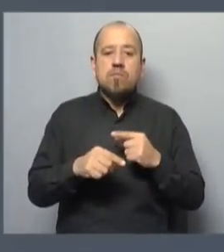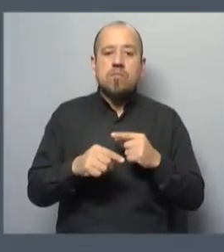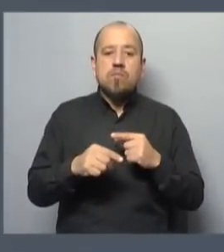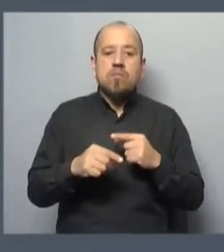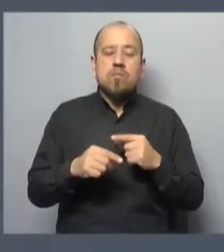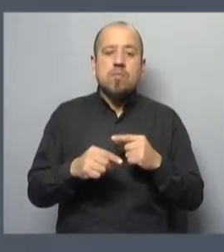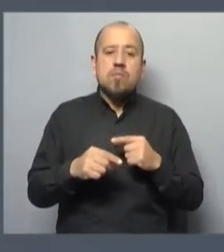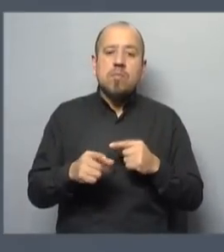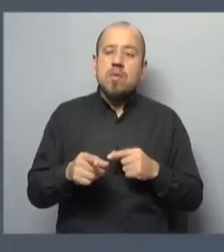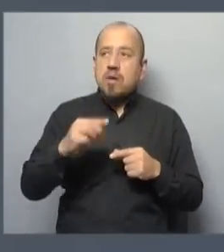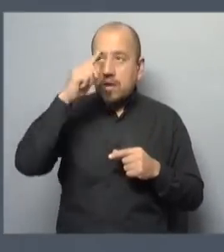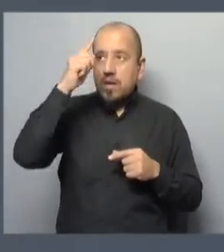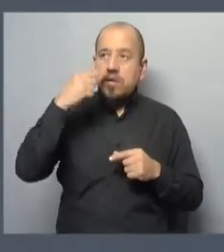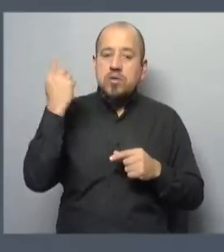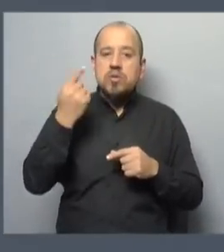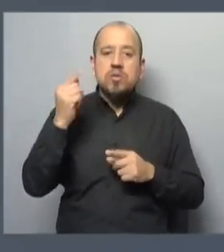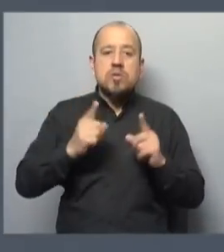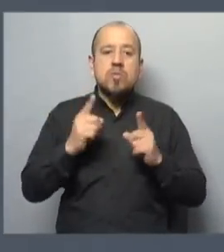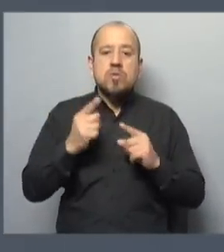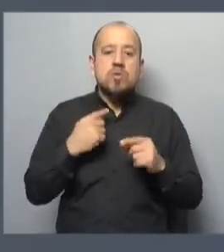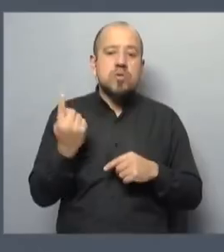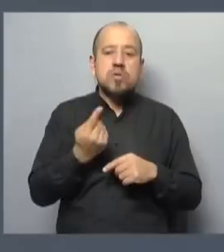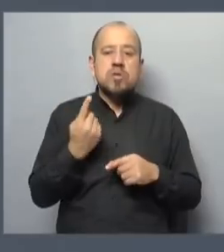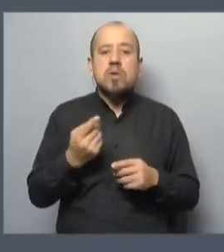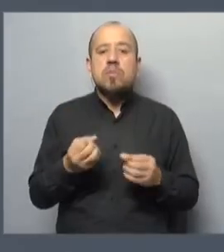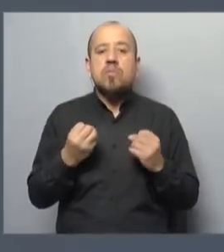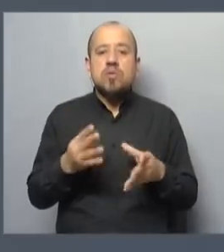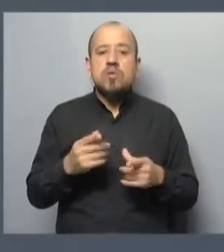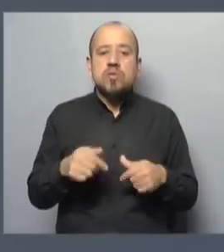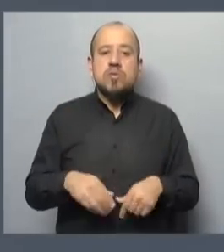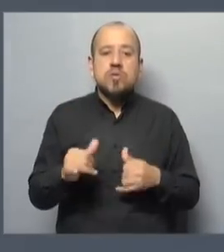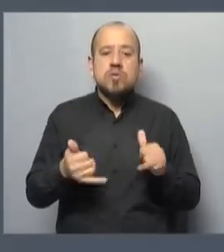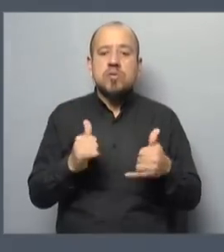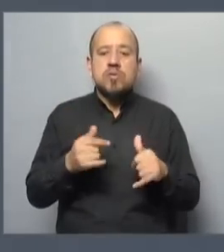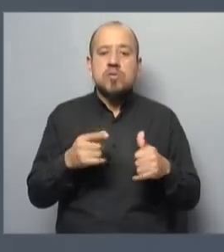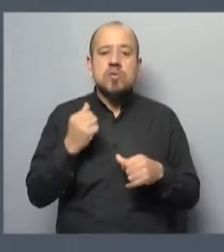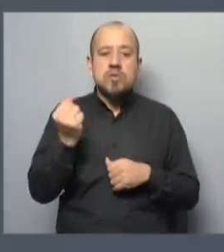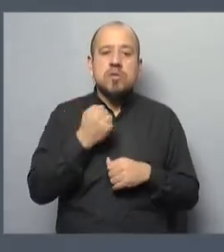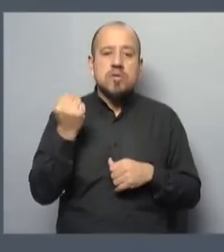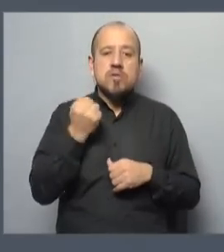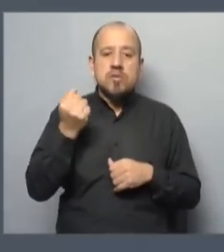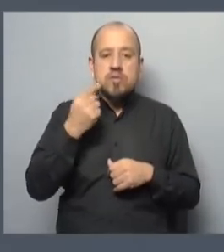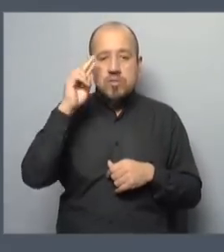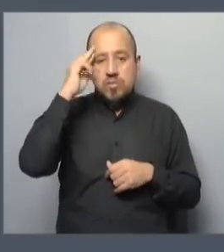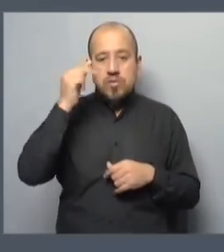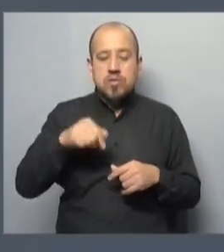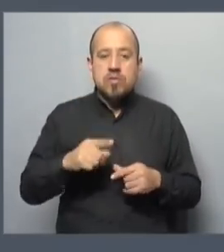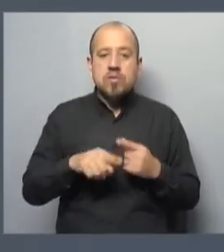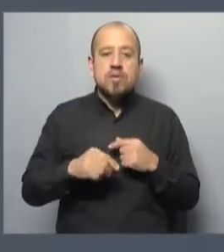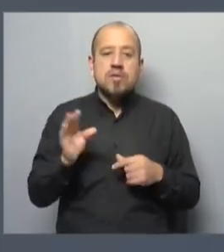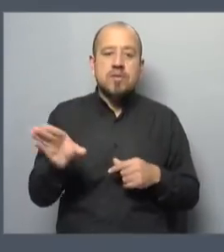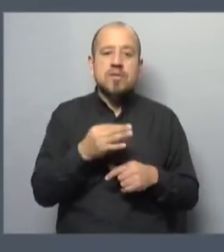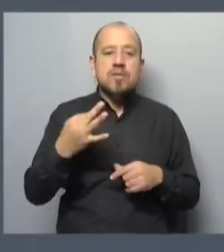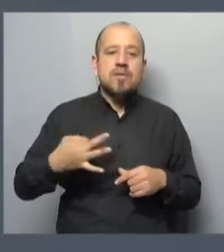de en alguna gira por eso digo que eso es de los jugadores más este importante fue uruguayo porque jugué toda la